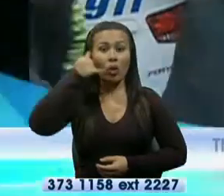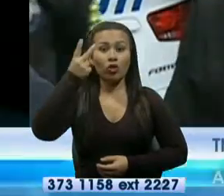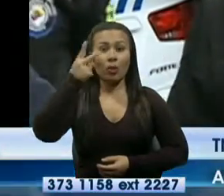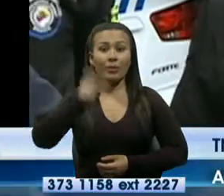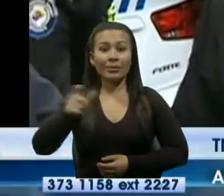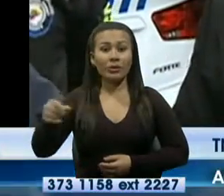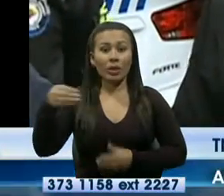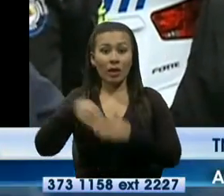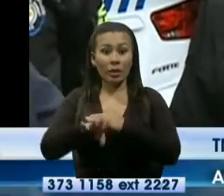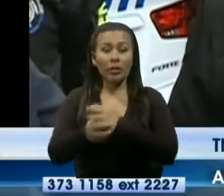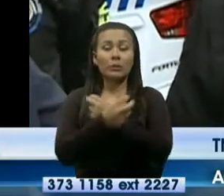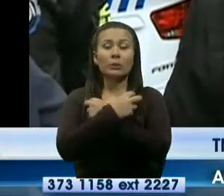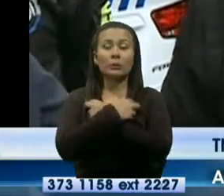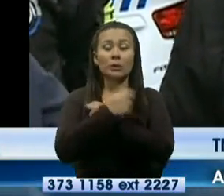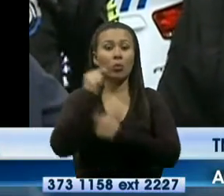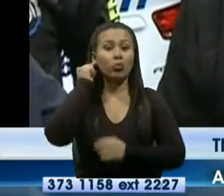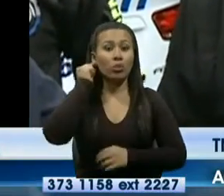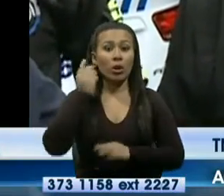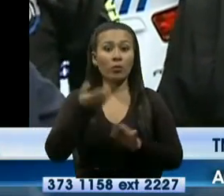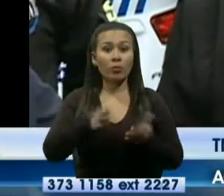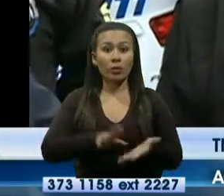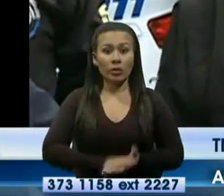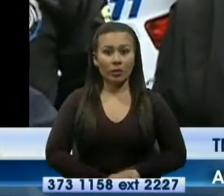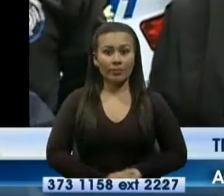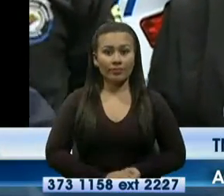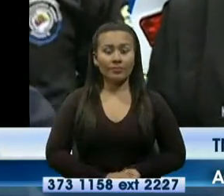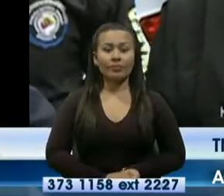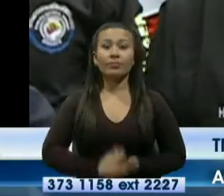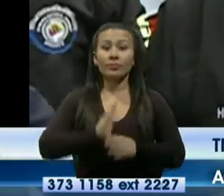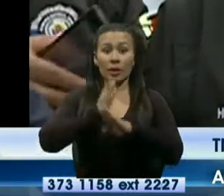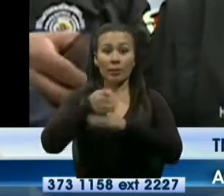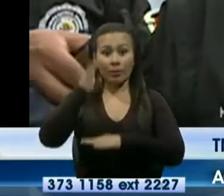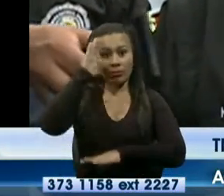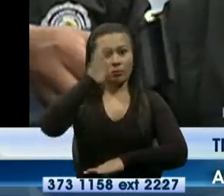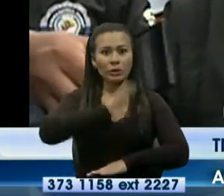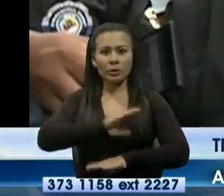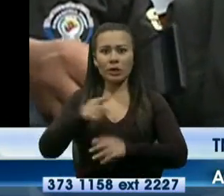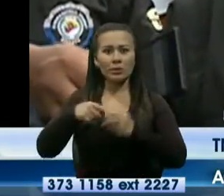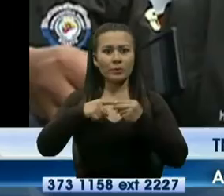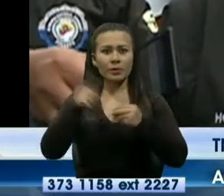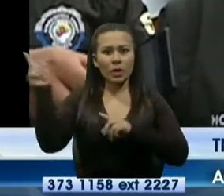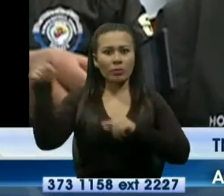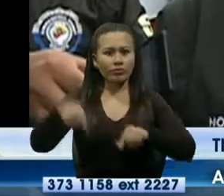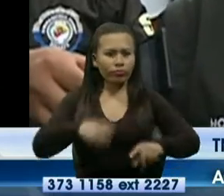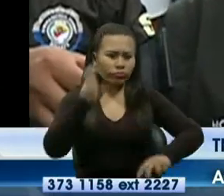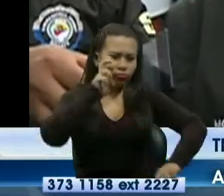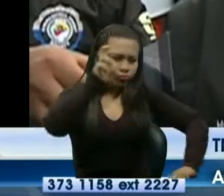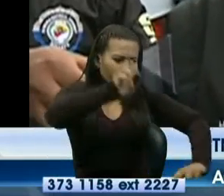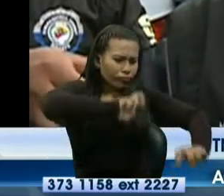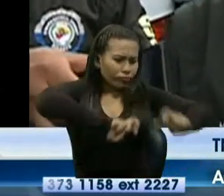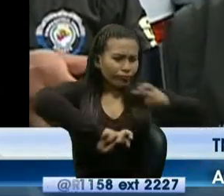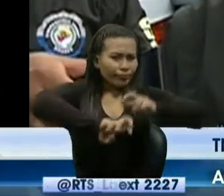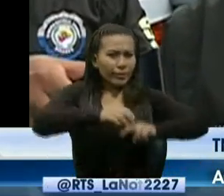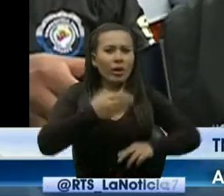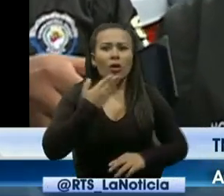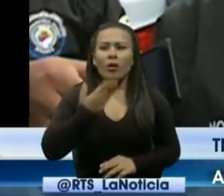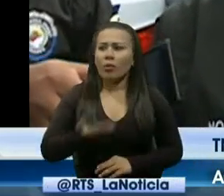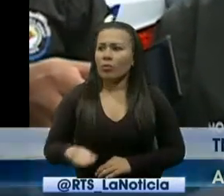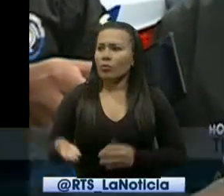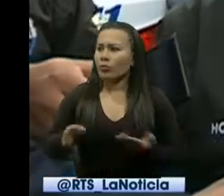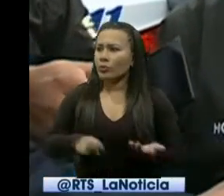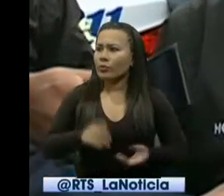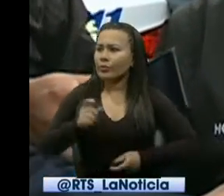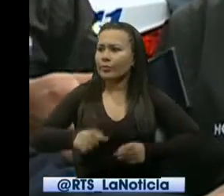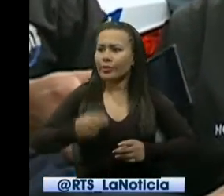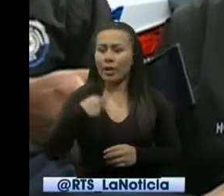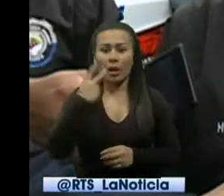femenino al interior de esta empresa textil. Inmediatamente equipos de la DINASET trasladaron a verificar la escena del crimen.